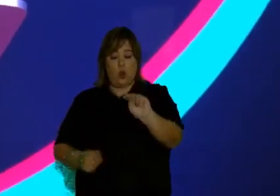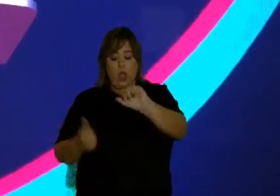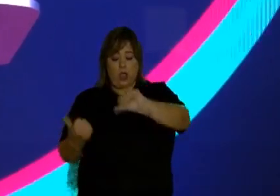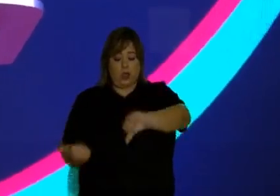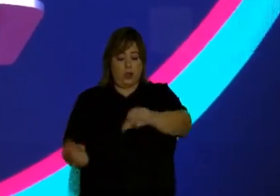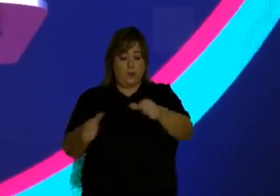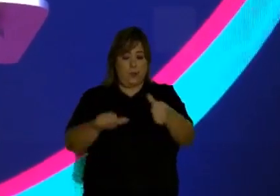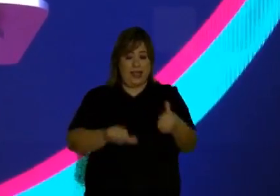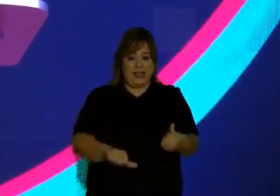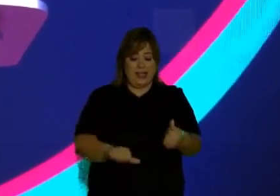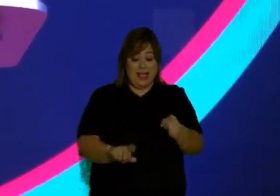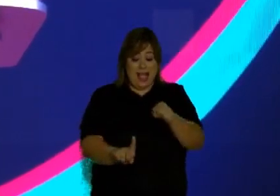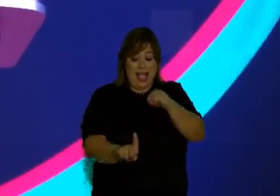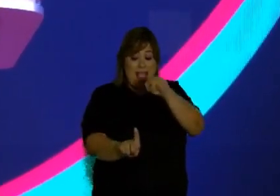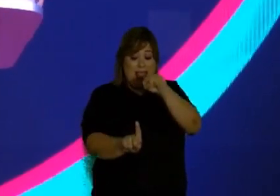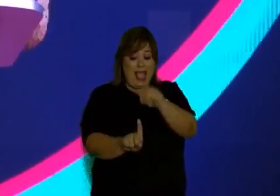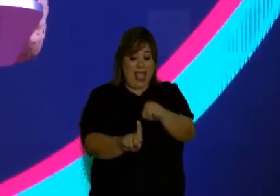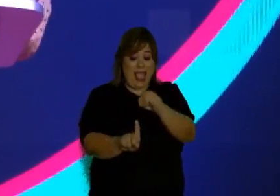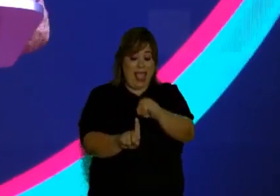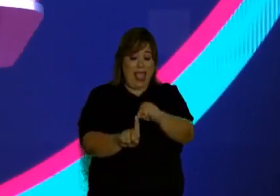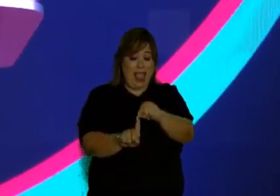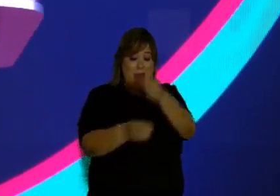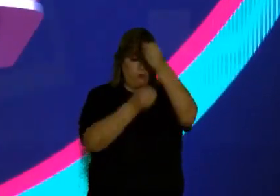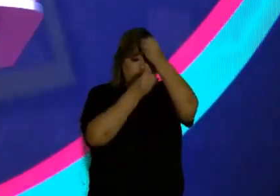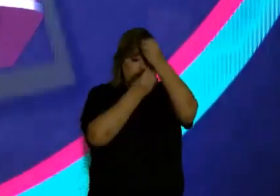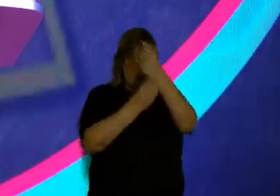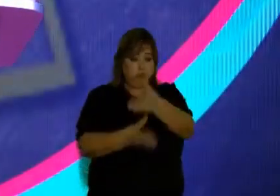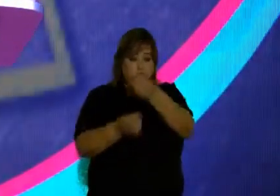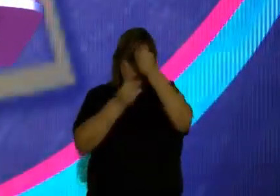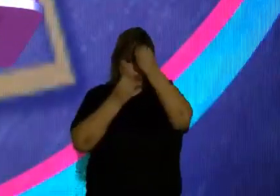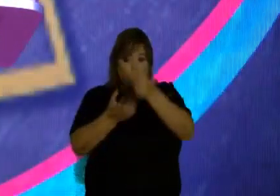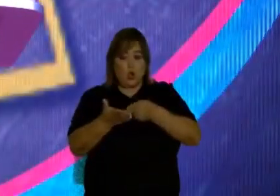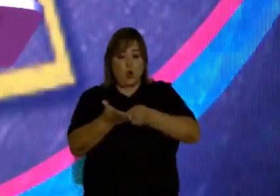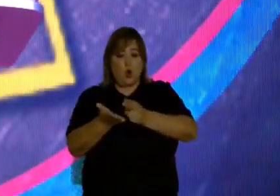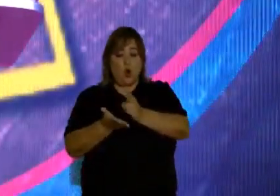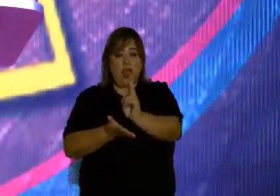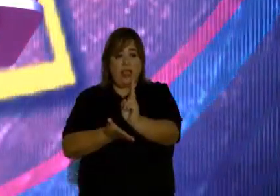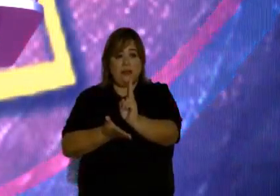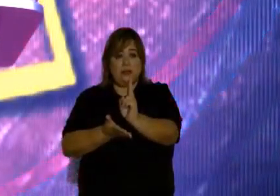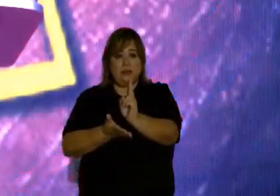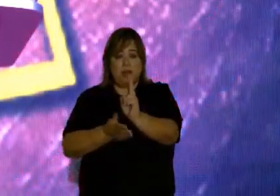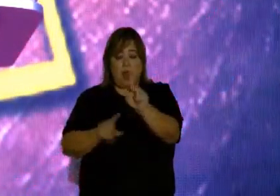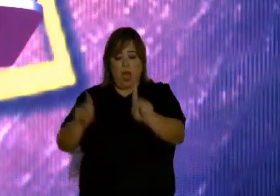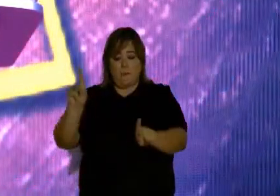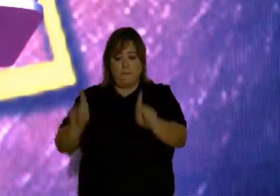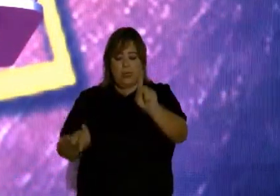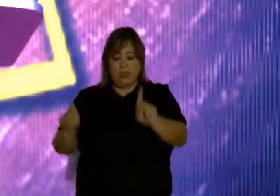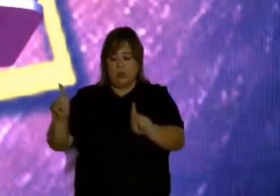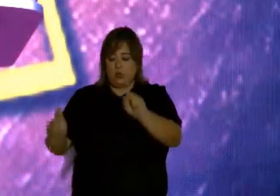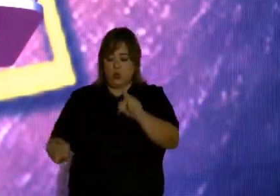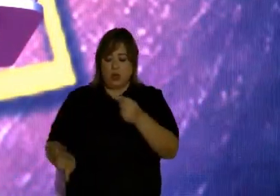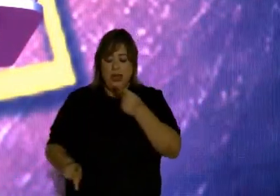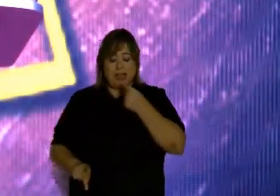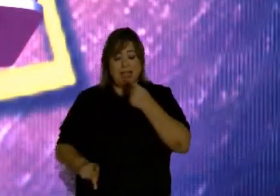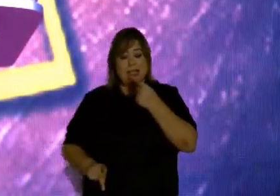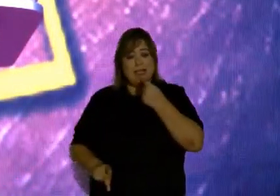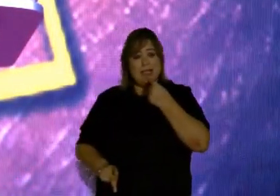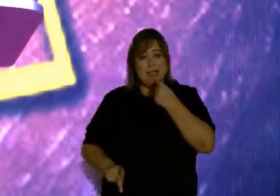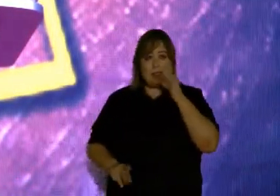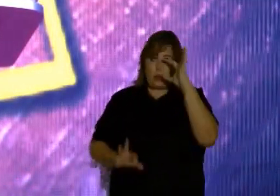Bautista no fue el que proclamó abierta y sinceramente ante las multitudes, atraídas por su